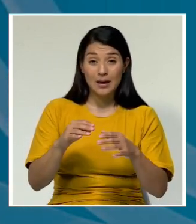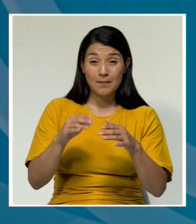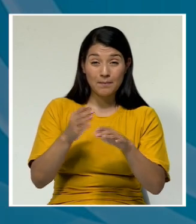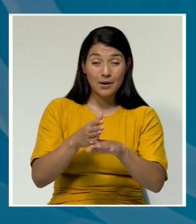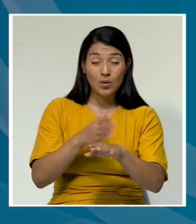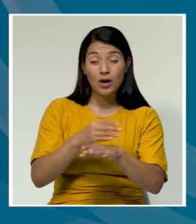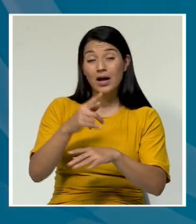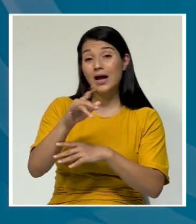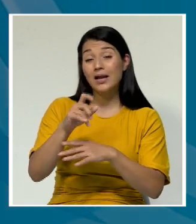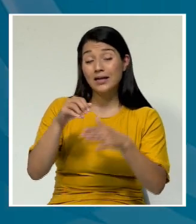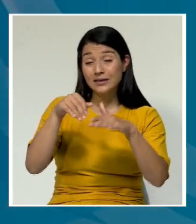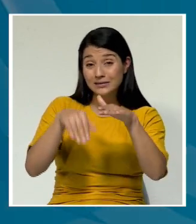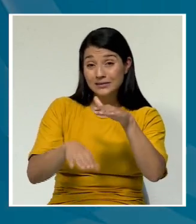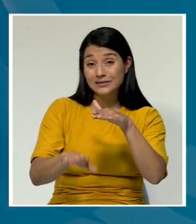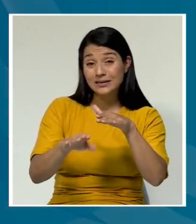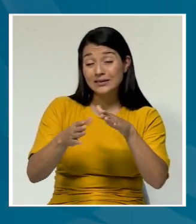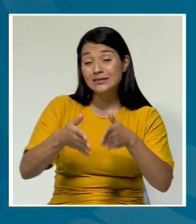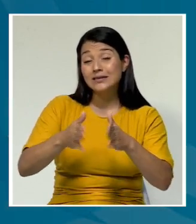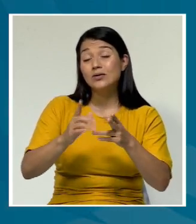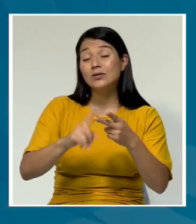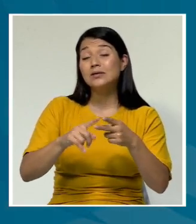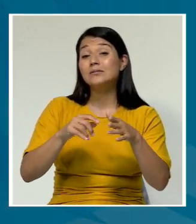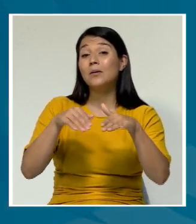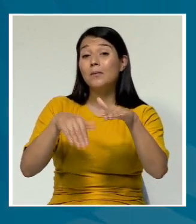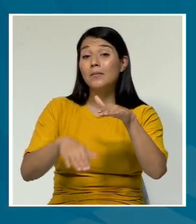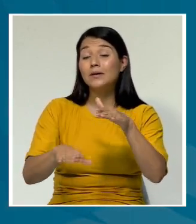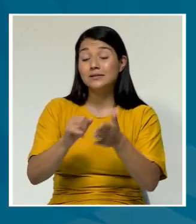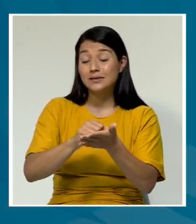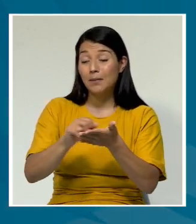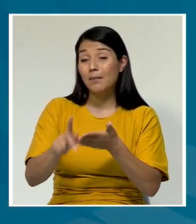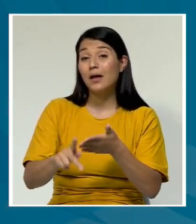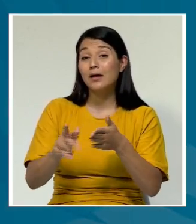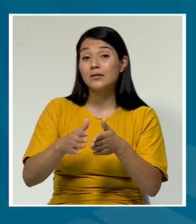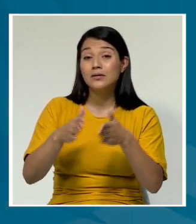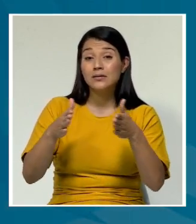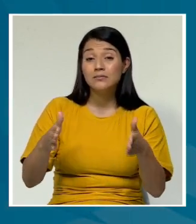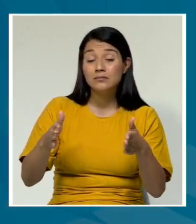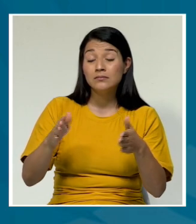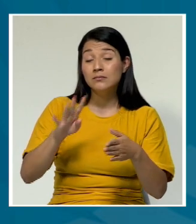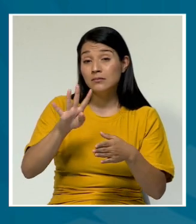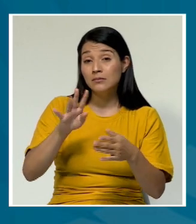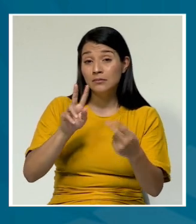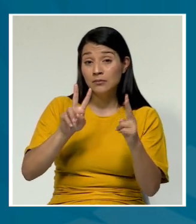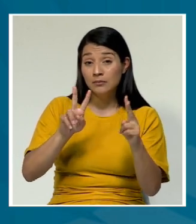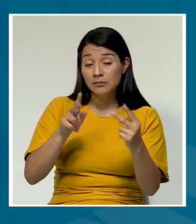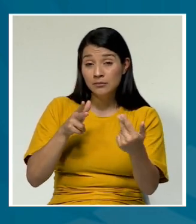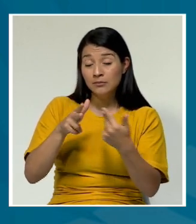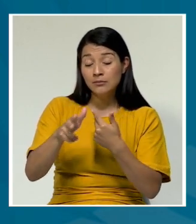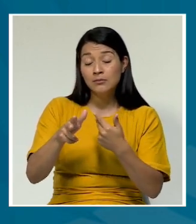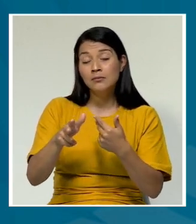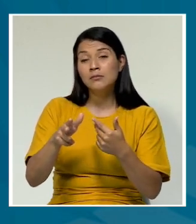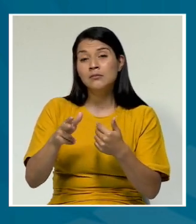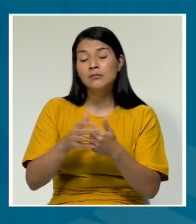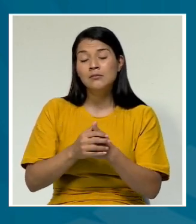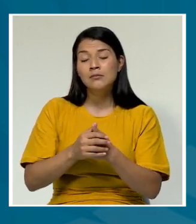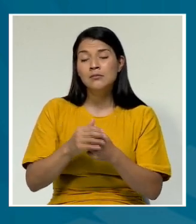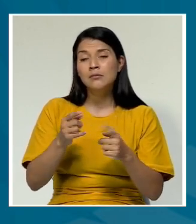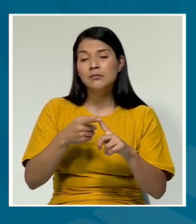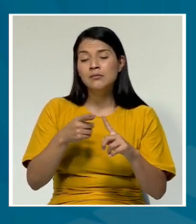6, 8 o 10 años. Entonces, y hacer un plan regulador nuevo, hay cantones que llevan 15 años y no lo han logrado aprobar.